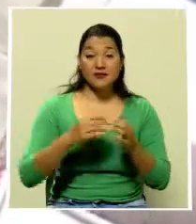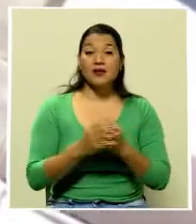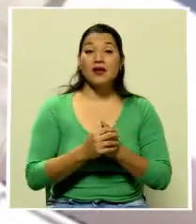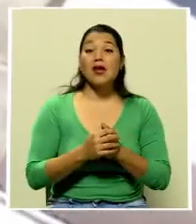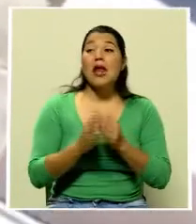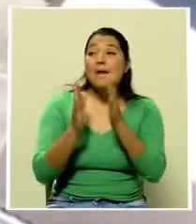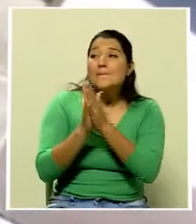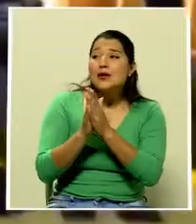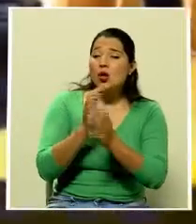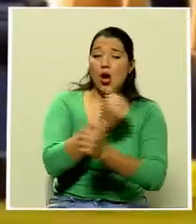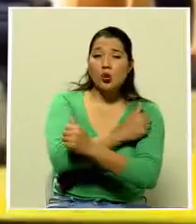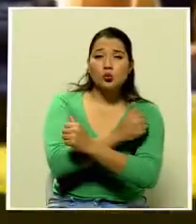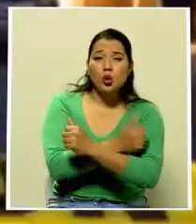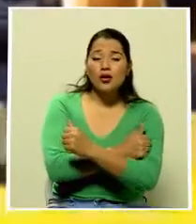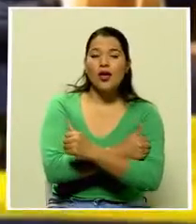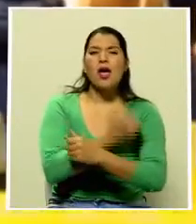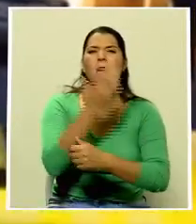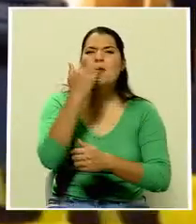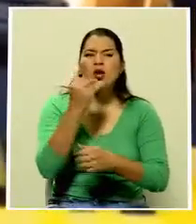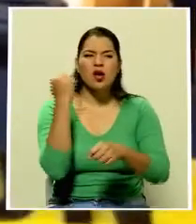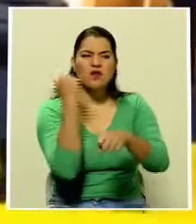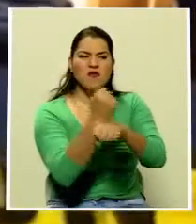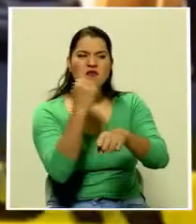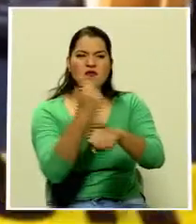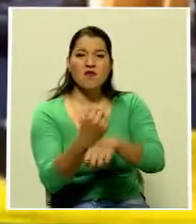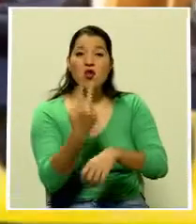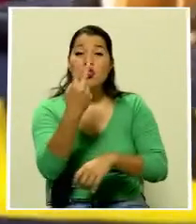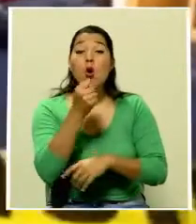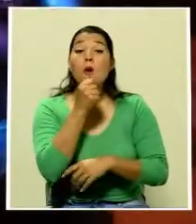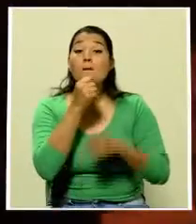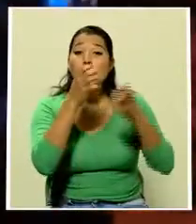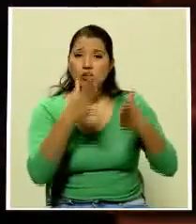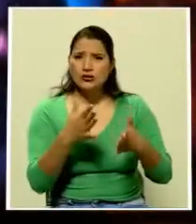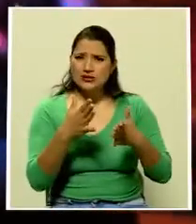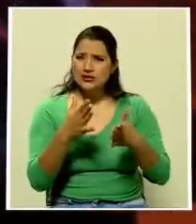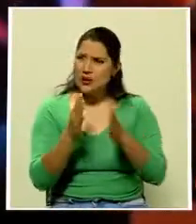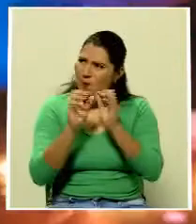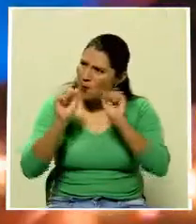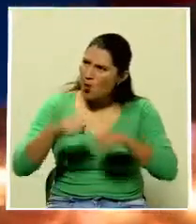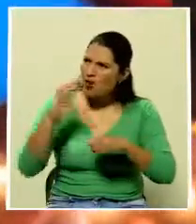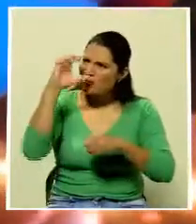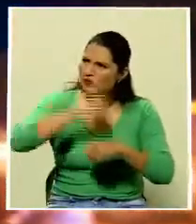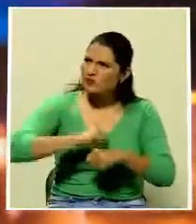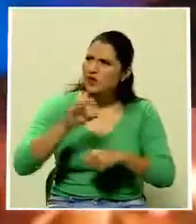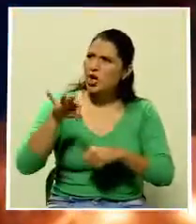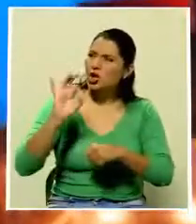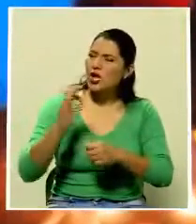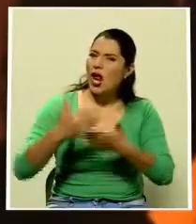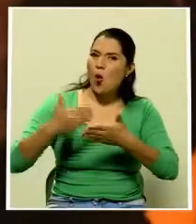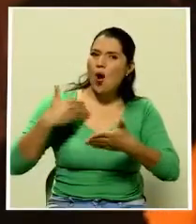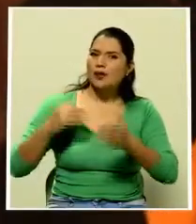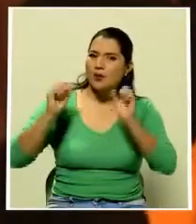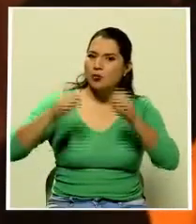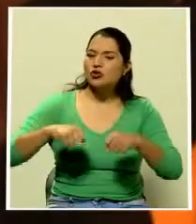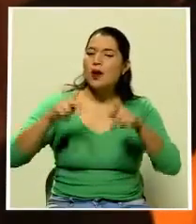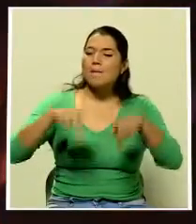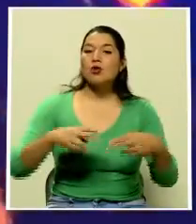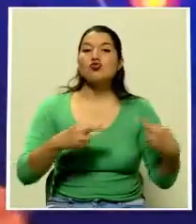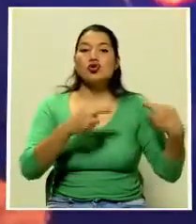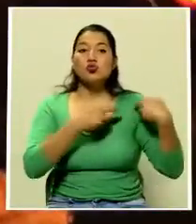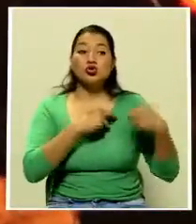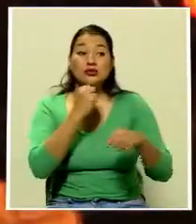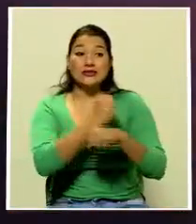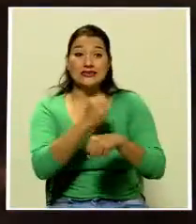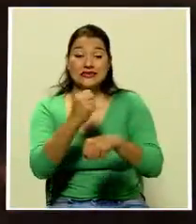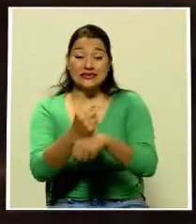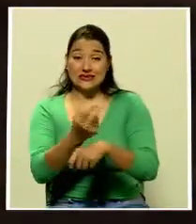imparcial por el asesinato de 2 periodistas y que identifiquen lo antes posible a los autores materiales e intelectuales de estos